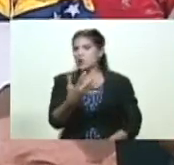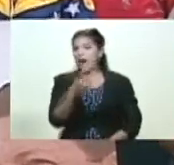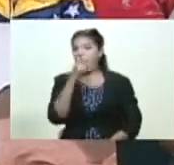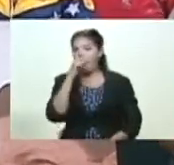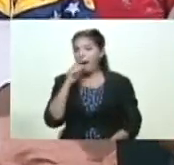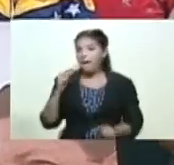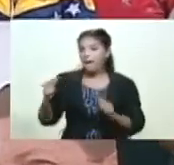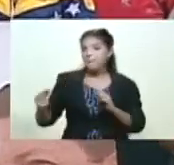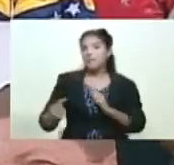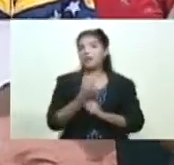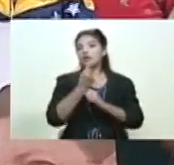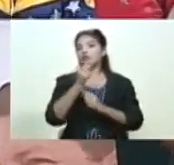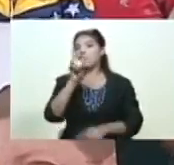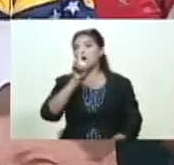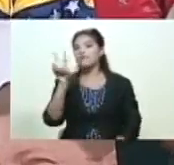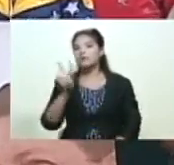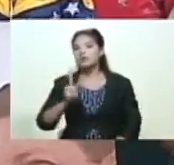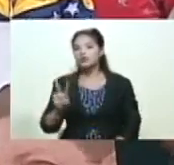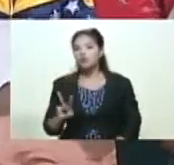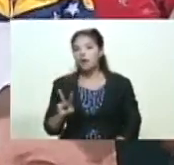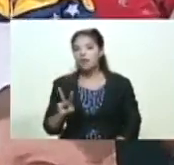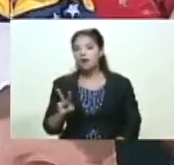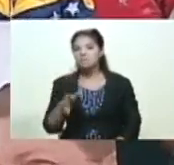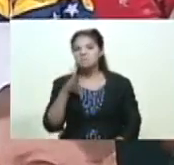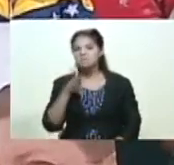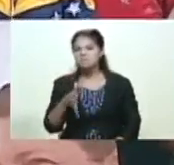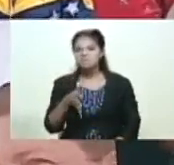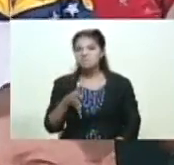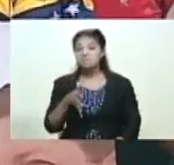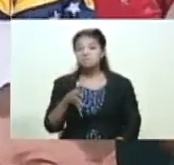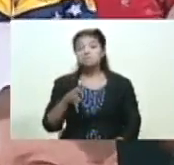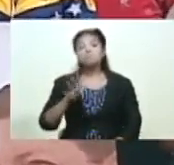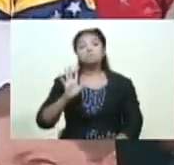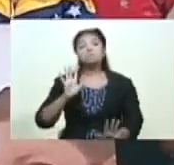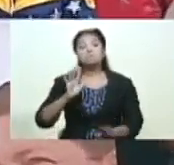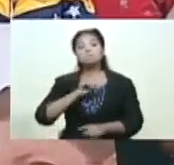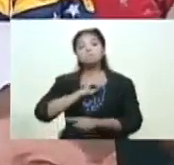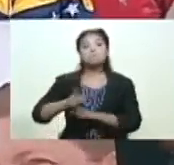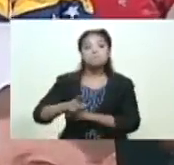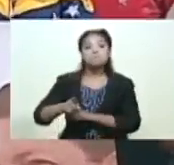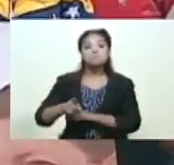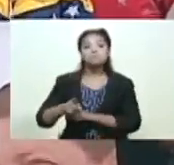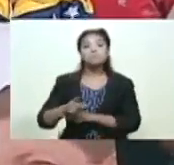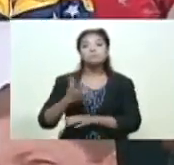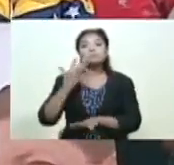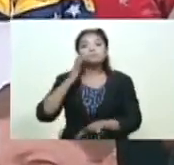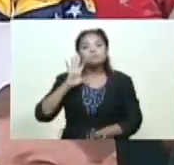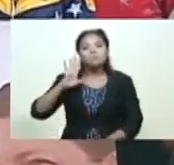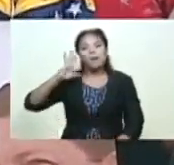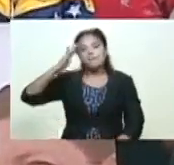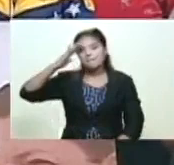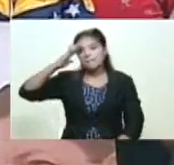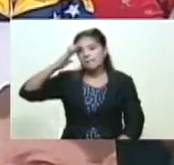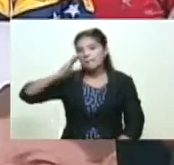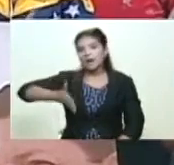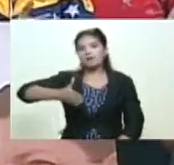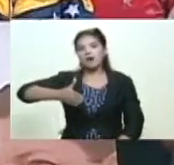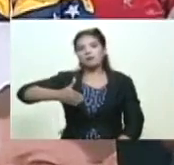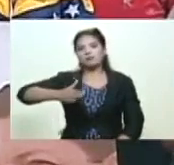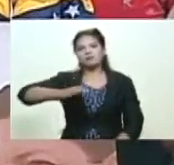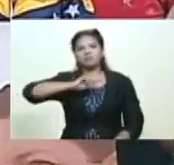Amenazó a Venezuela de aplicarle la opción militar,